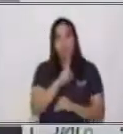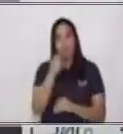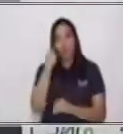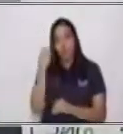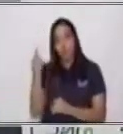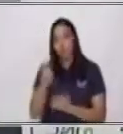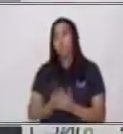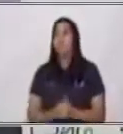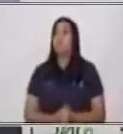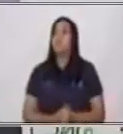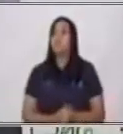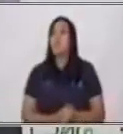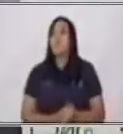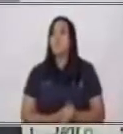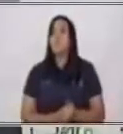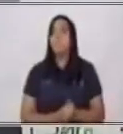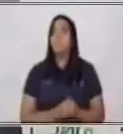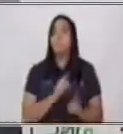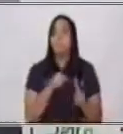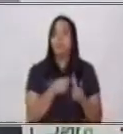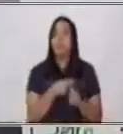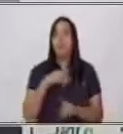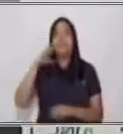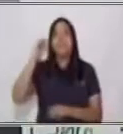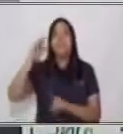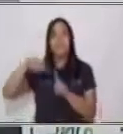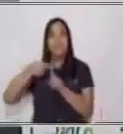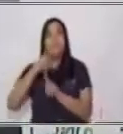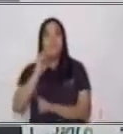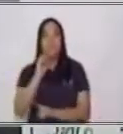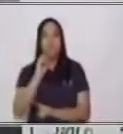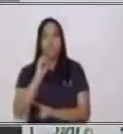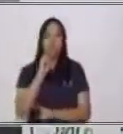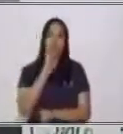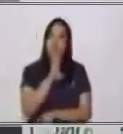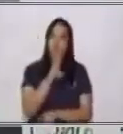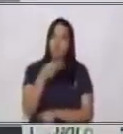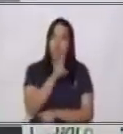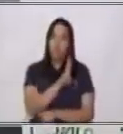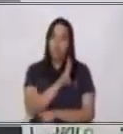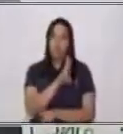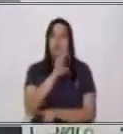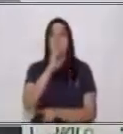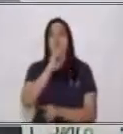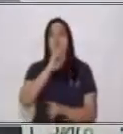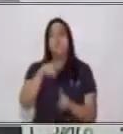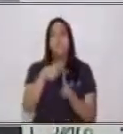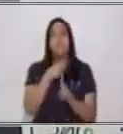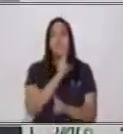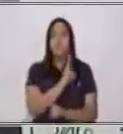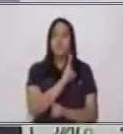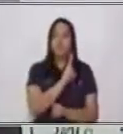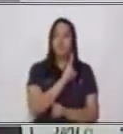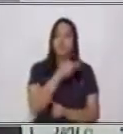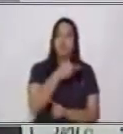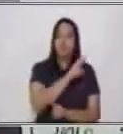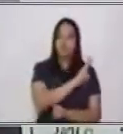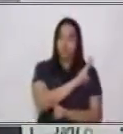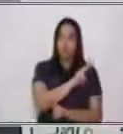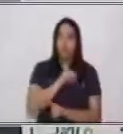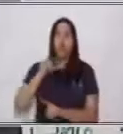0 menos 16, menos 16. Y menos 20 más 20, 0. Logramos el 0